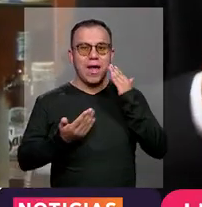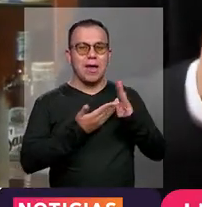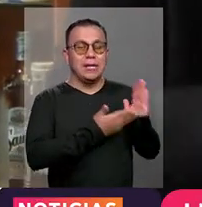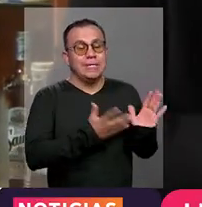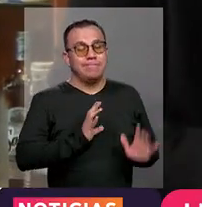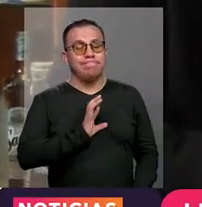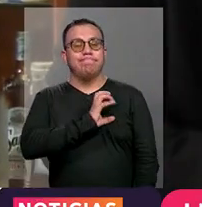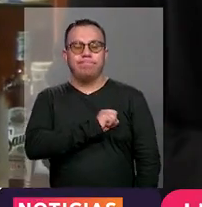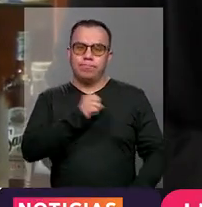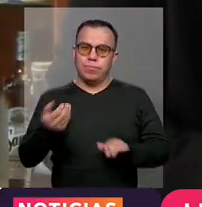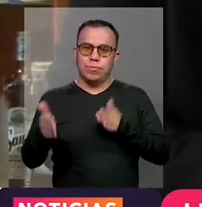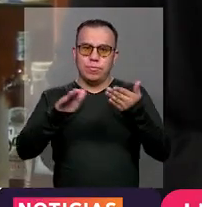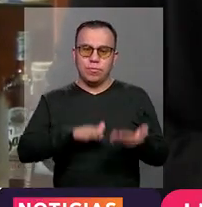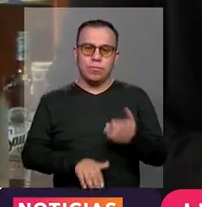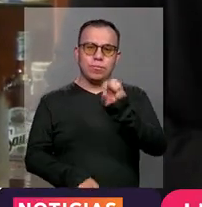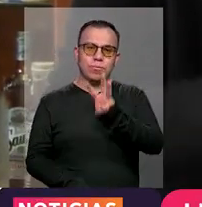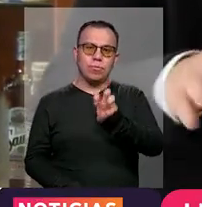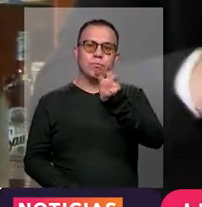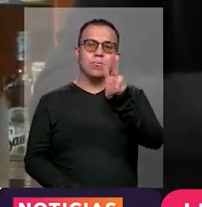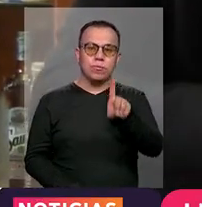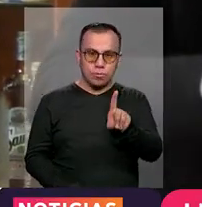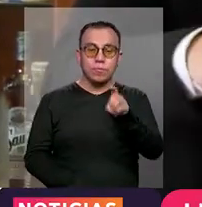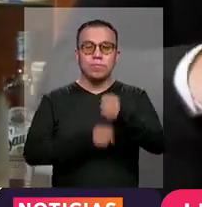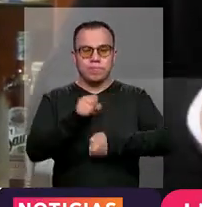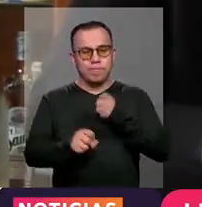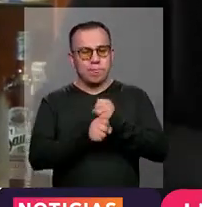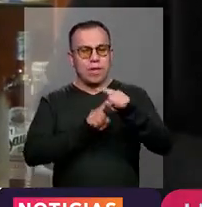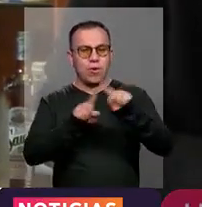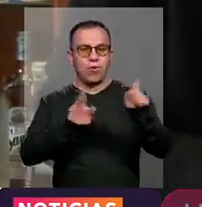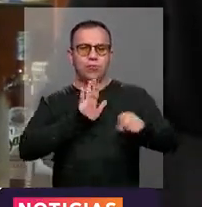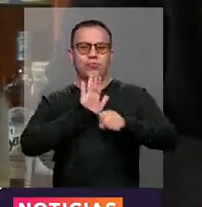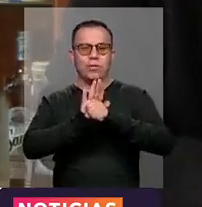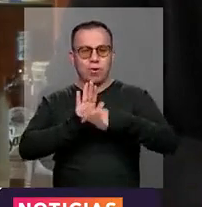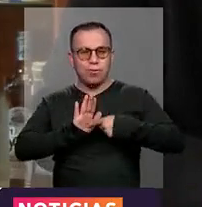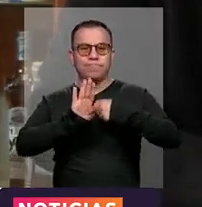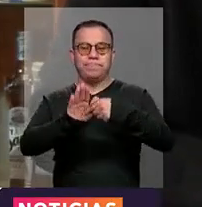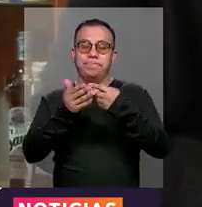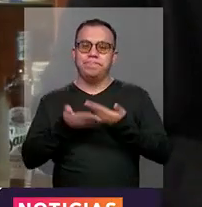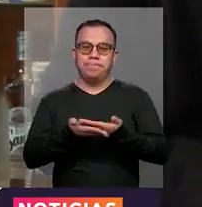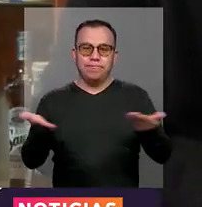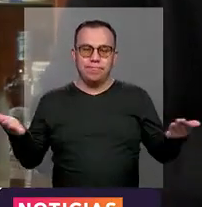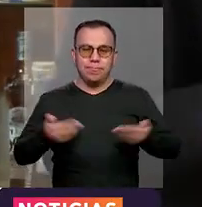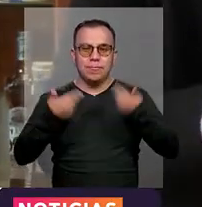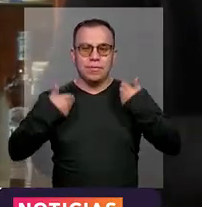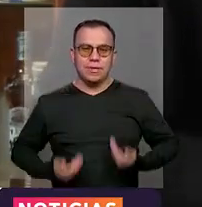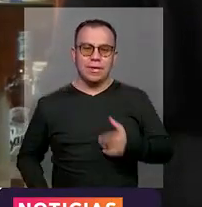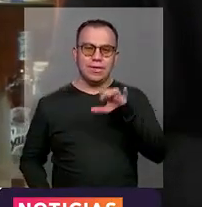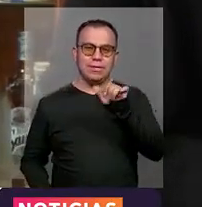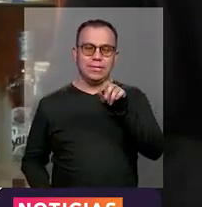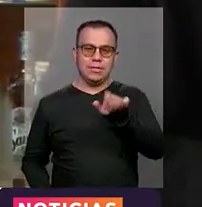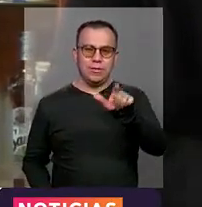lamentablemente falleció a los 81 años pero dejó su marca como lo podemos evidenciar cristian león noticias capitales